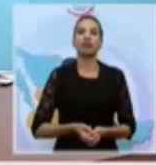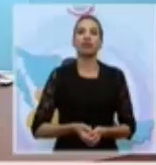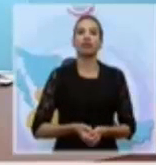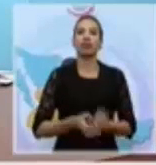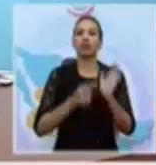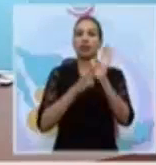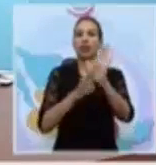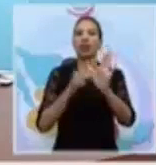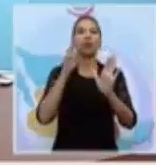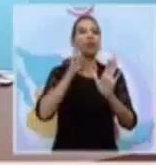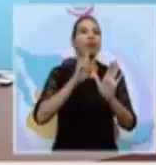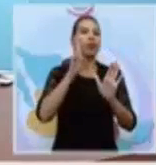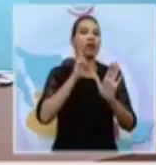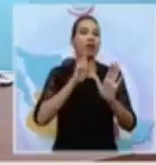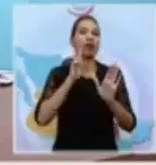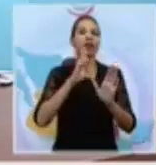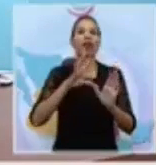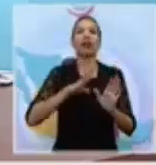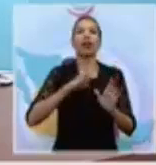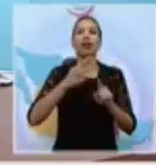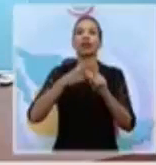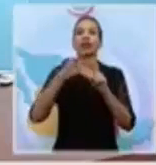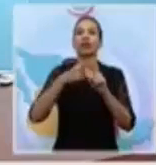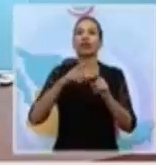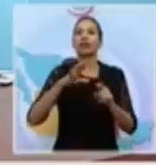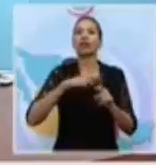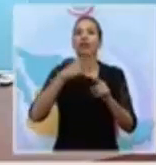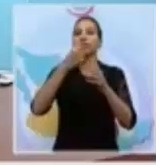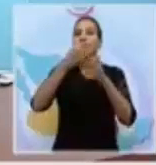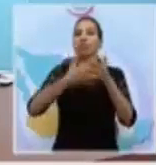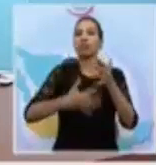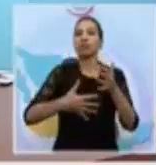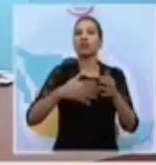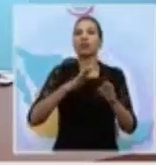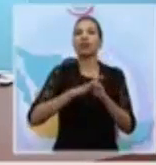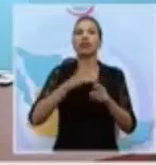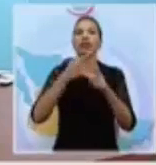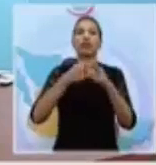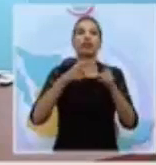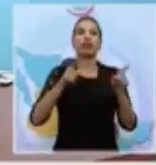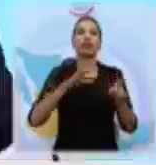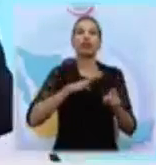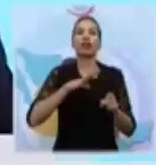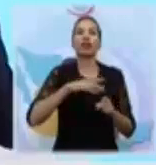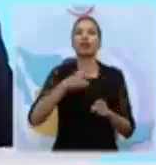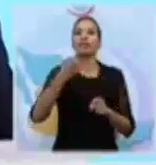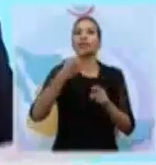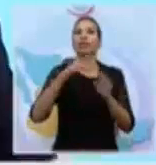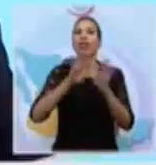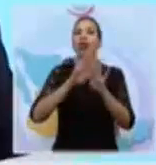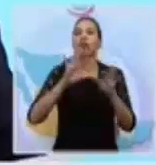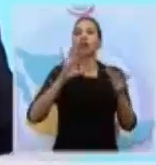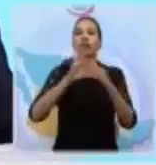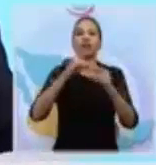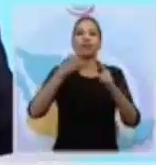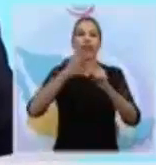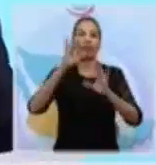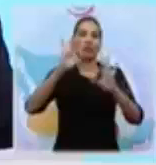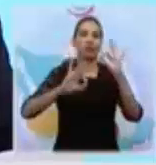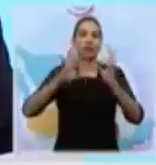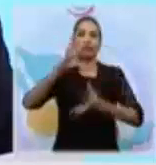Las evidencias para Franco Vincenti son desempleo creciente, las tasas